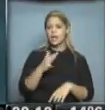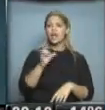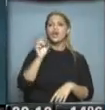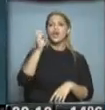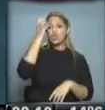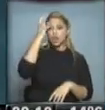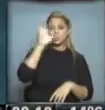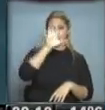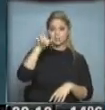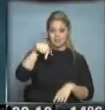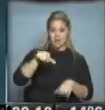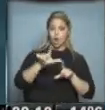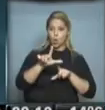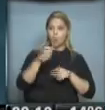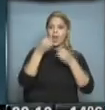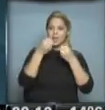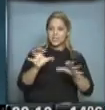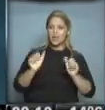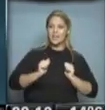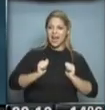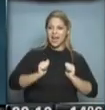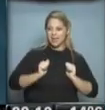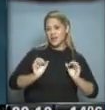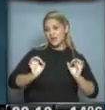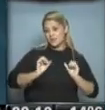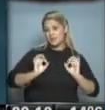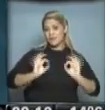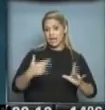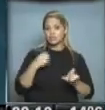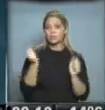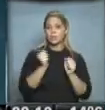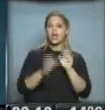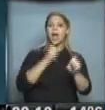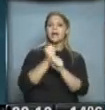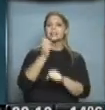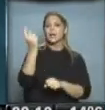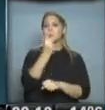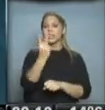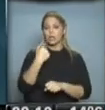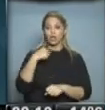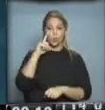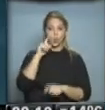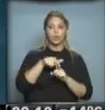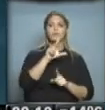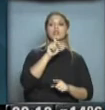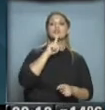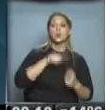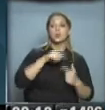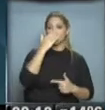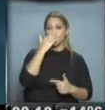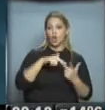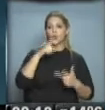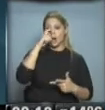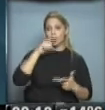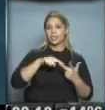provincias inician este lunes el receso de invierno que se prolongará hasta el 22 de julio y ya son chubut córdoba corrientes